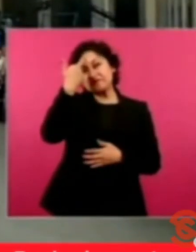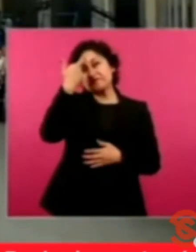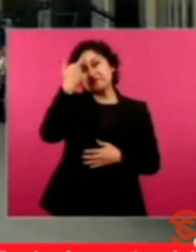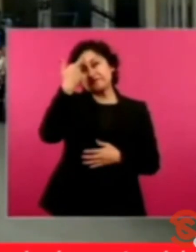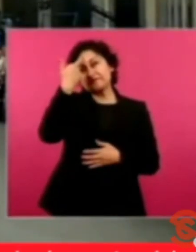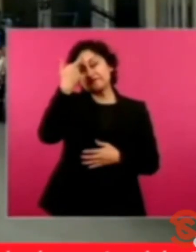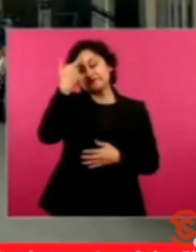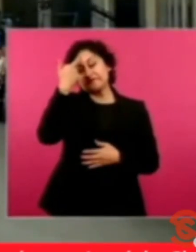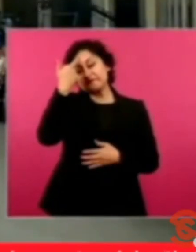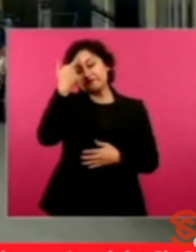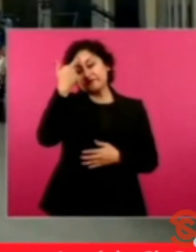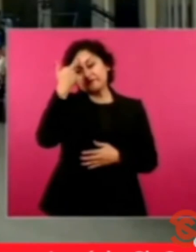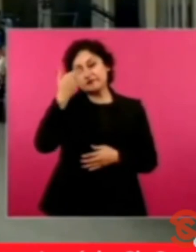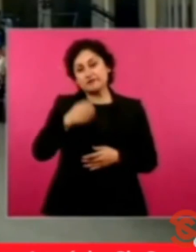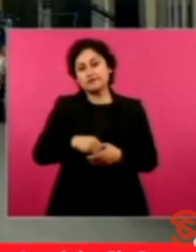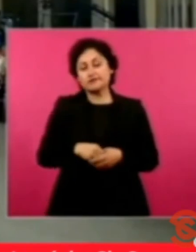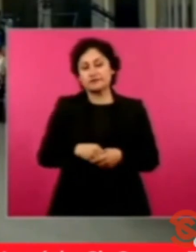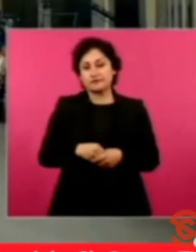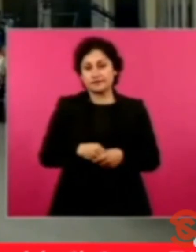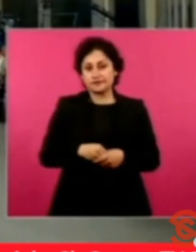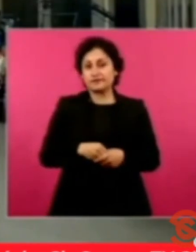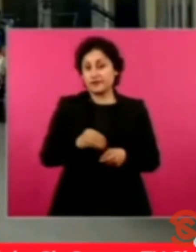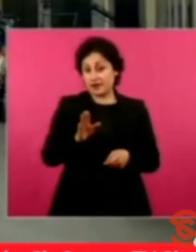por eso es bueno